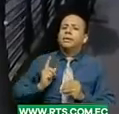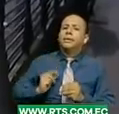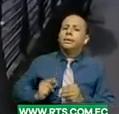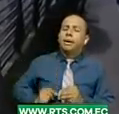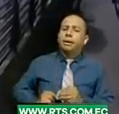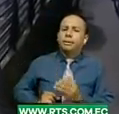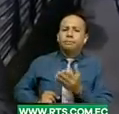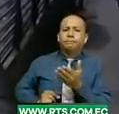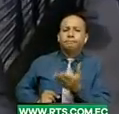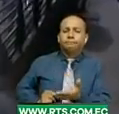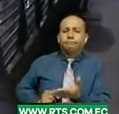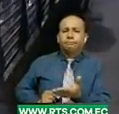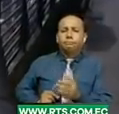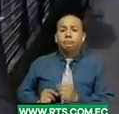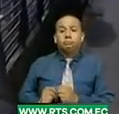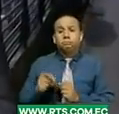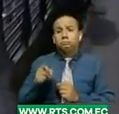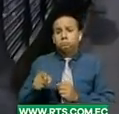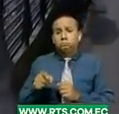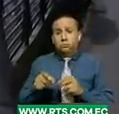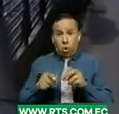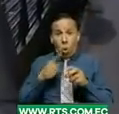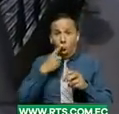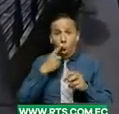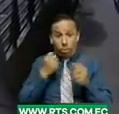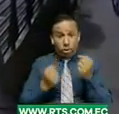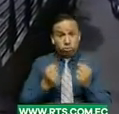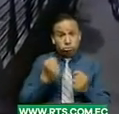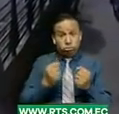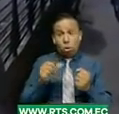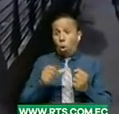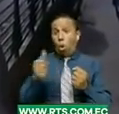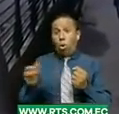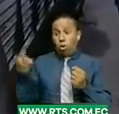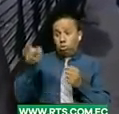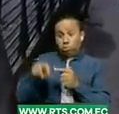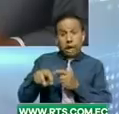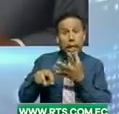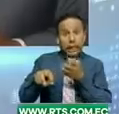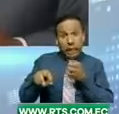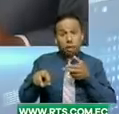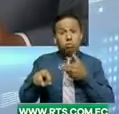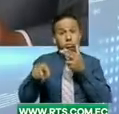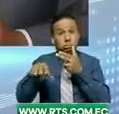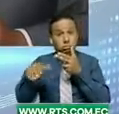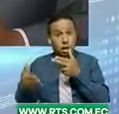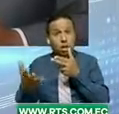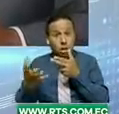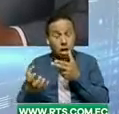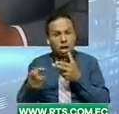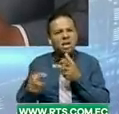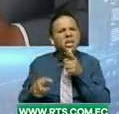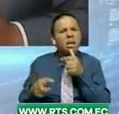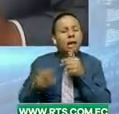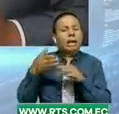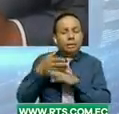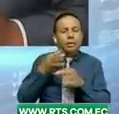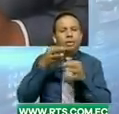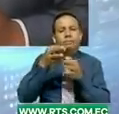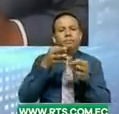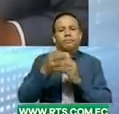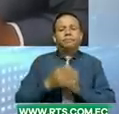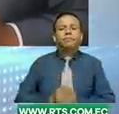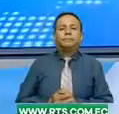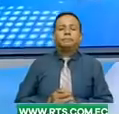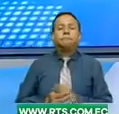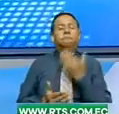el copiloto o el pasajero a quien buscaban para asesinar. Adelante, compañeras. Muy bien, muchas gracias, Charlie, por ese reporte. Y